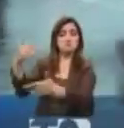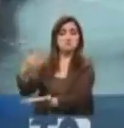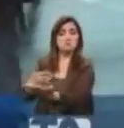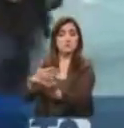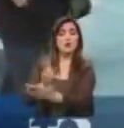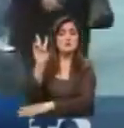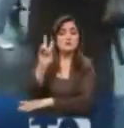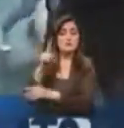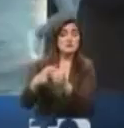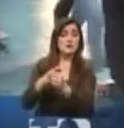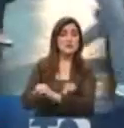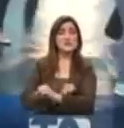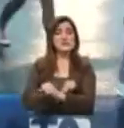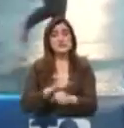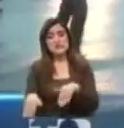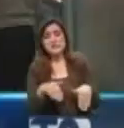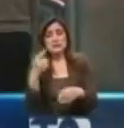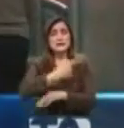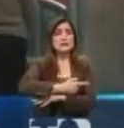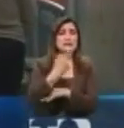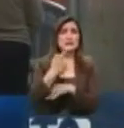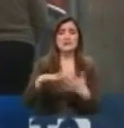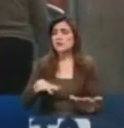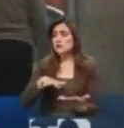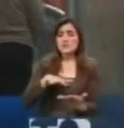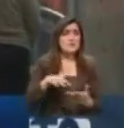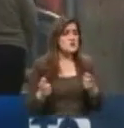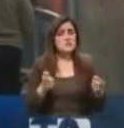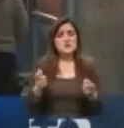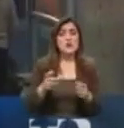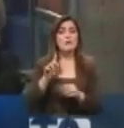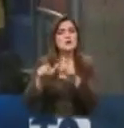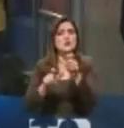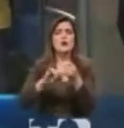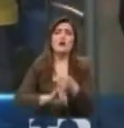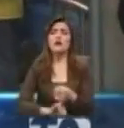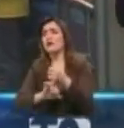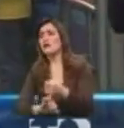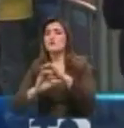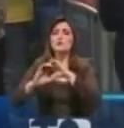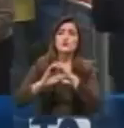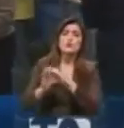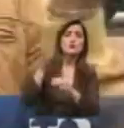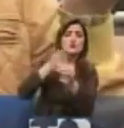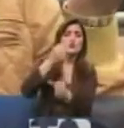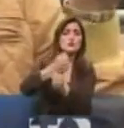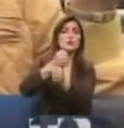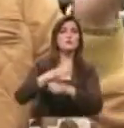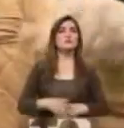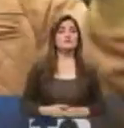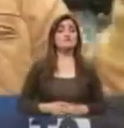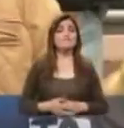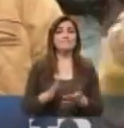alterado en sus actividades diarias especialmente los usuarios que dependen de un bus para poder llegar hasta su destino no hay